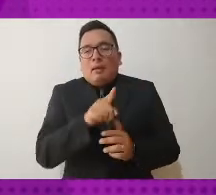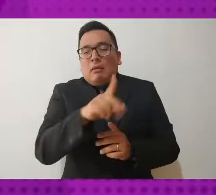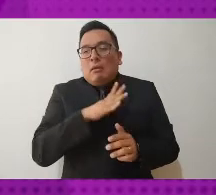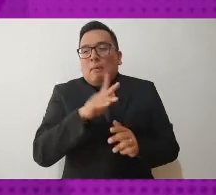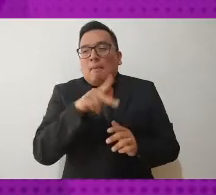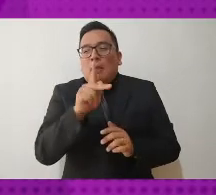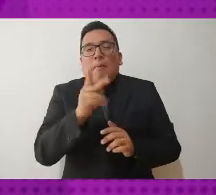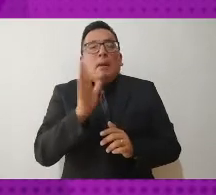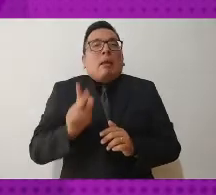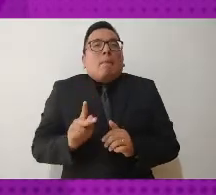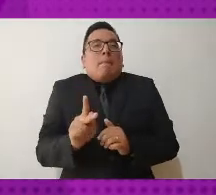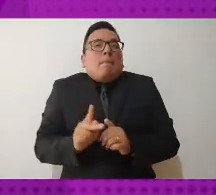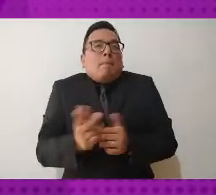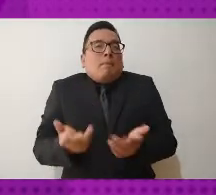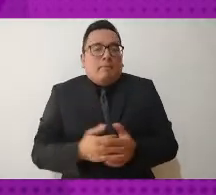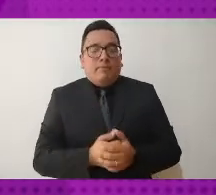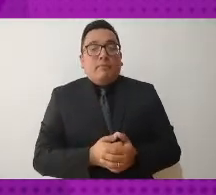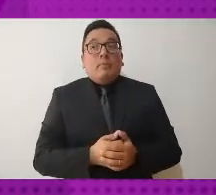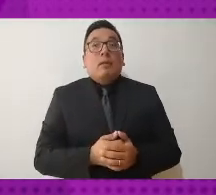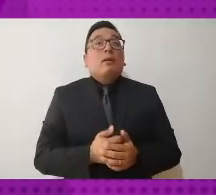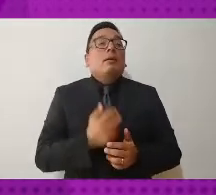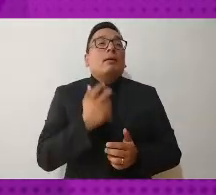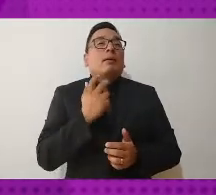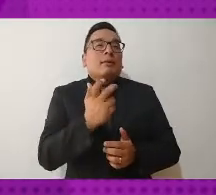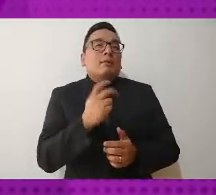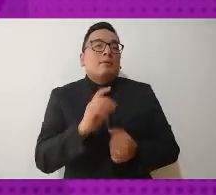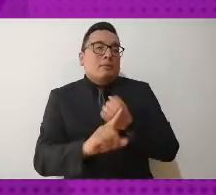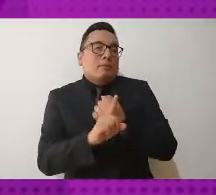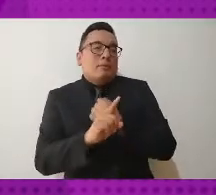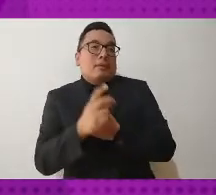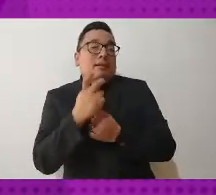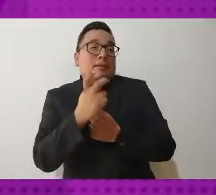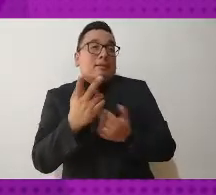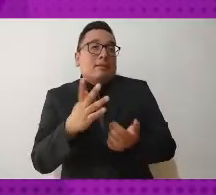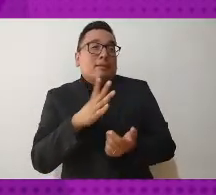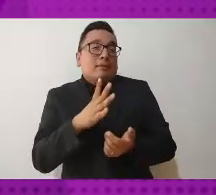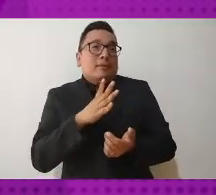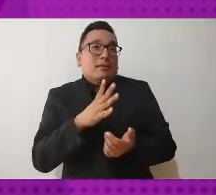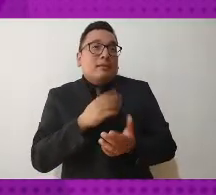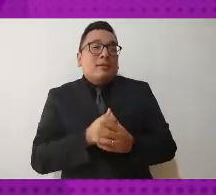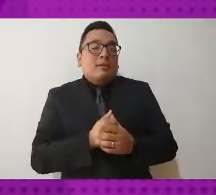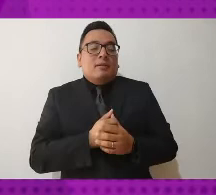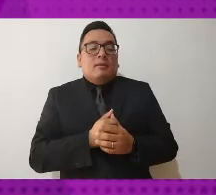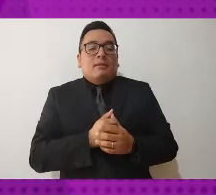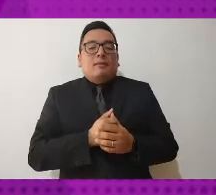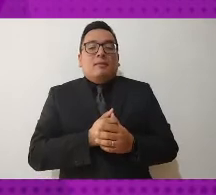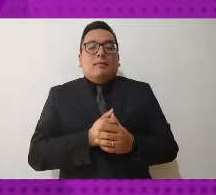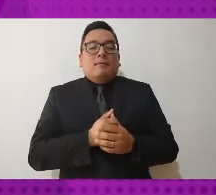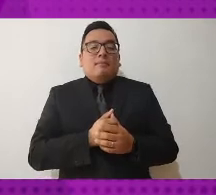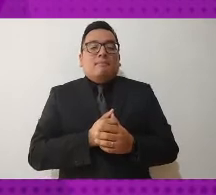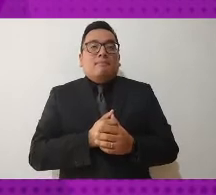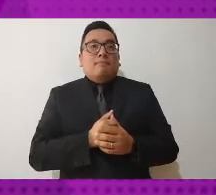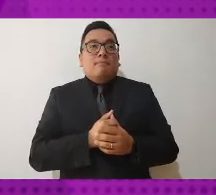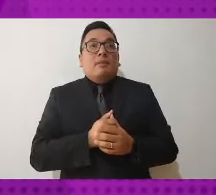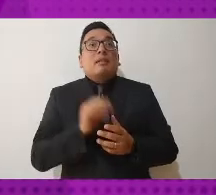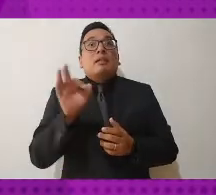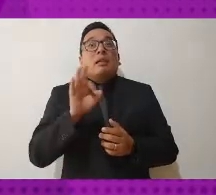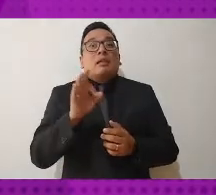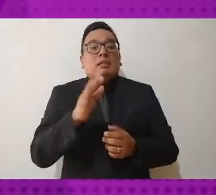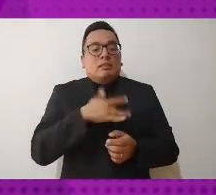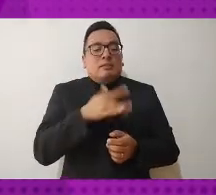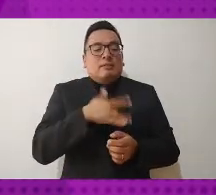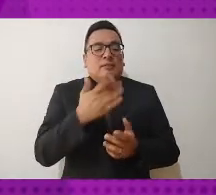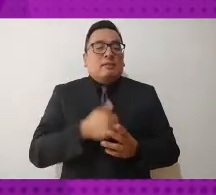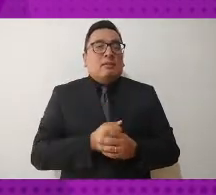está pero no está y entre las principales problemáticas Ese es esa la del adulcentrismo el que nos